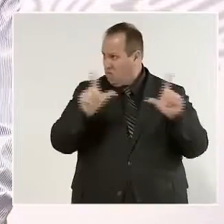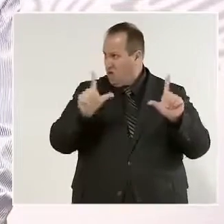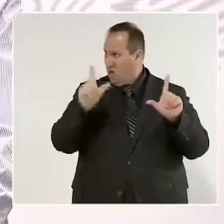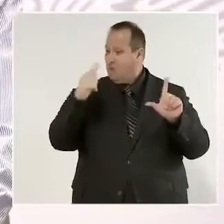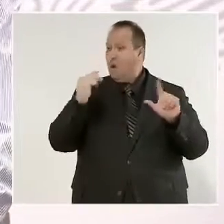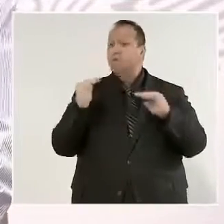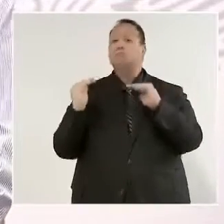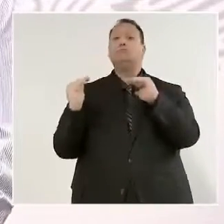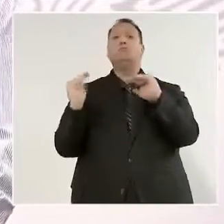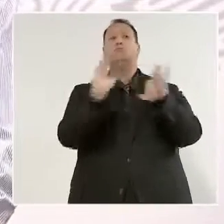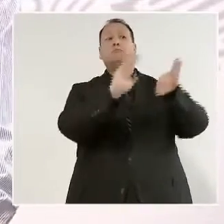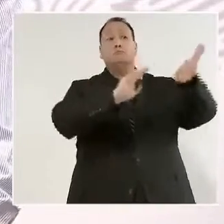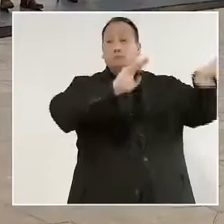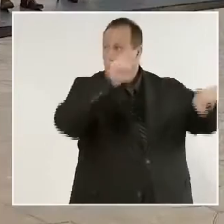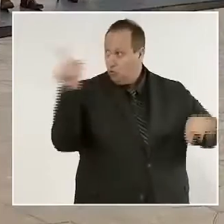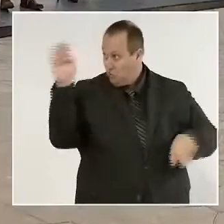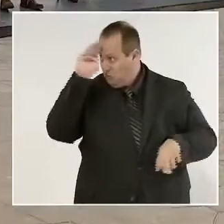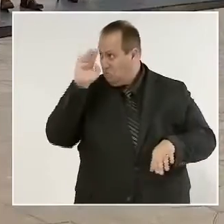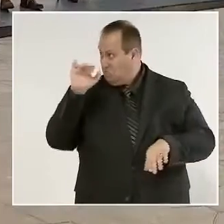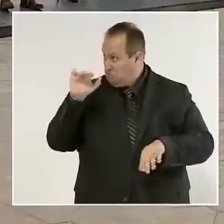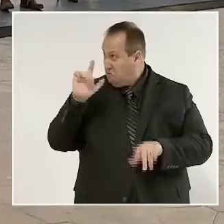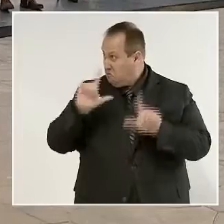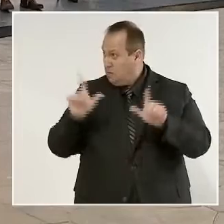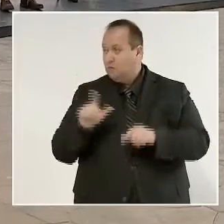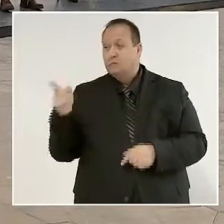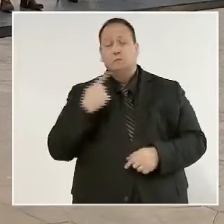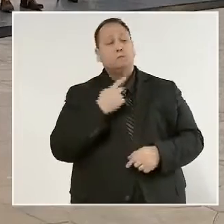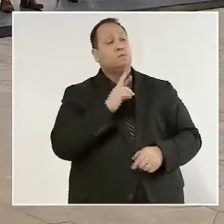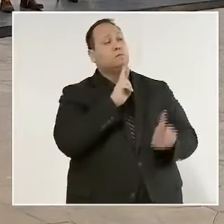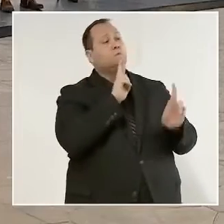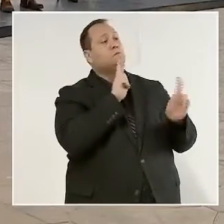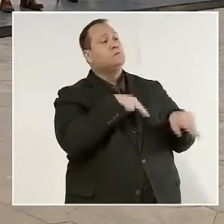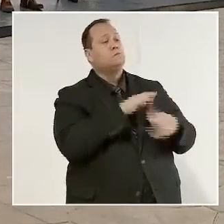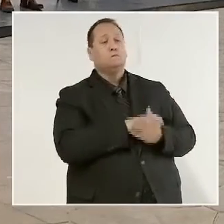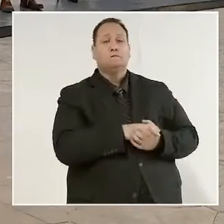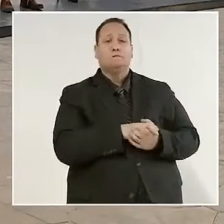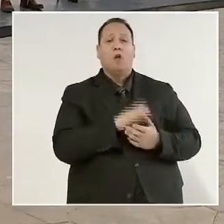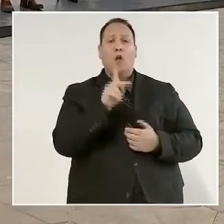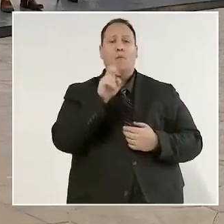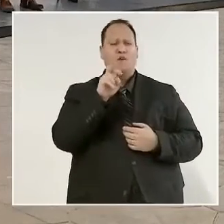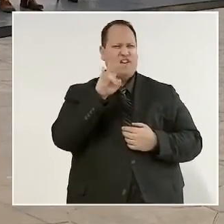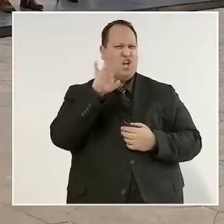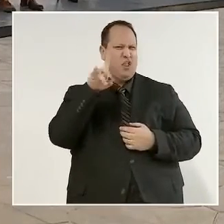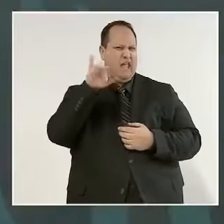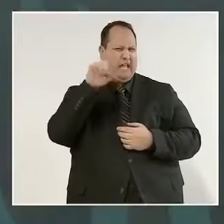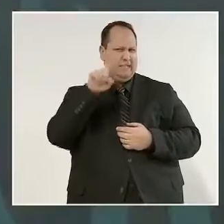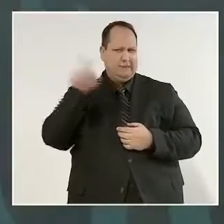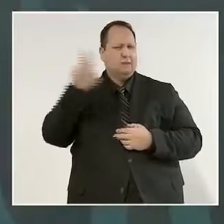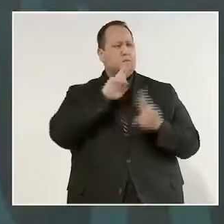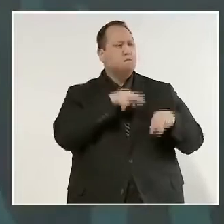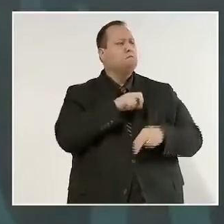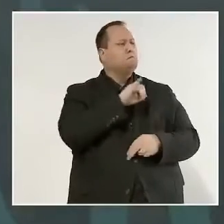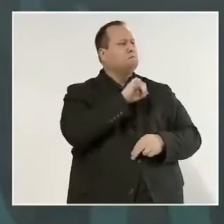para la democracia? Y contestó Porfirio Díaz, sí, ya